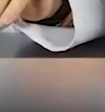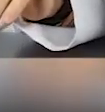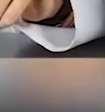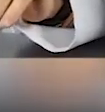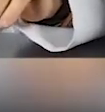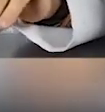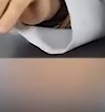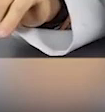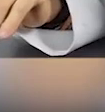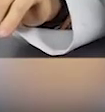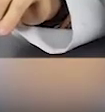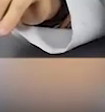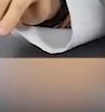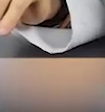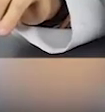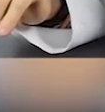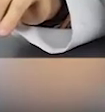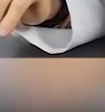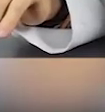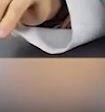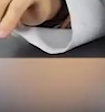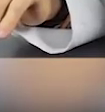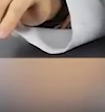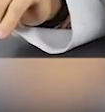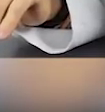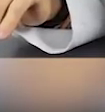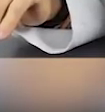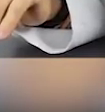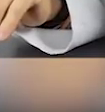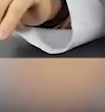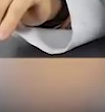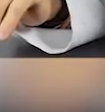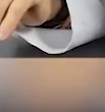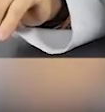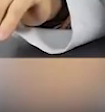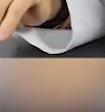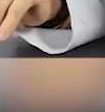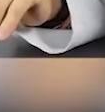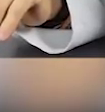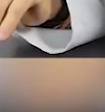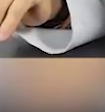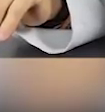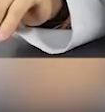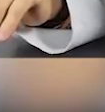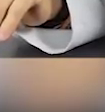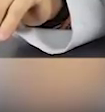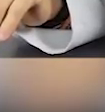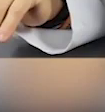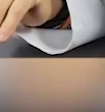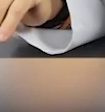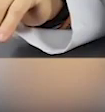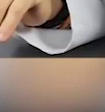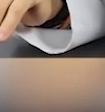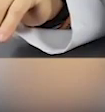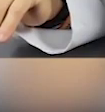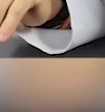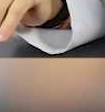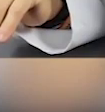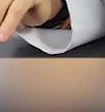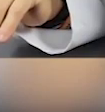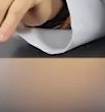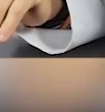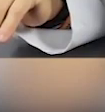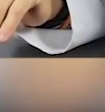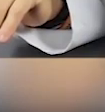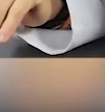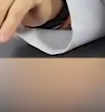plata. Recordad que la plata actúa como catalizador, es decir, acelera la reacción química. Y no es un reactivo